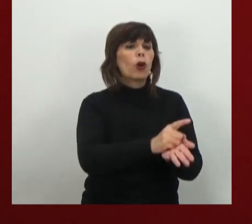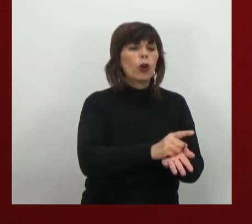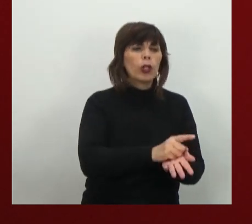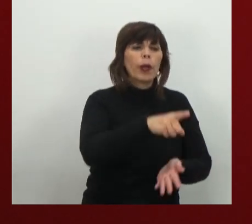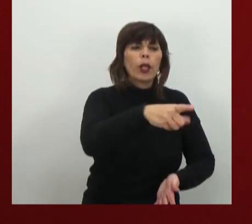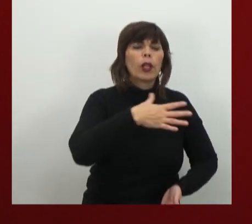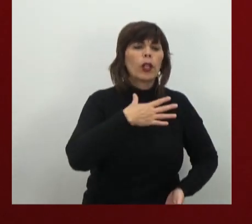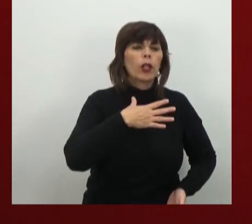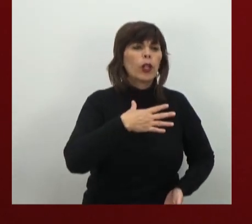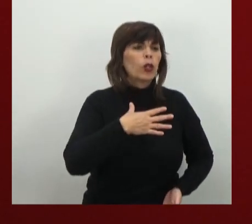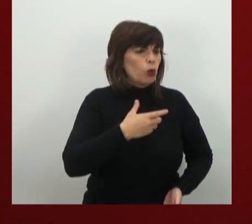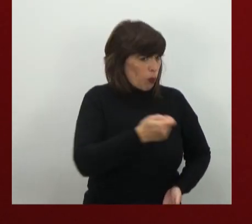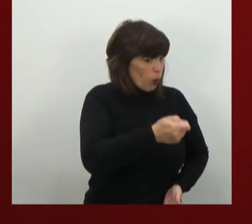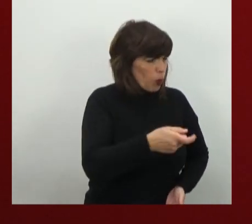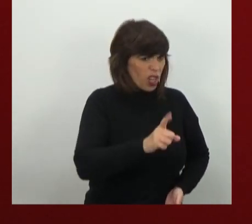nuevo nacimiento no se busca.